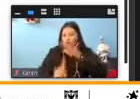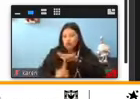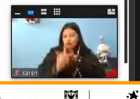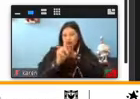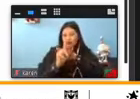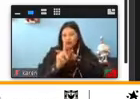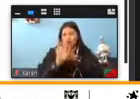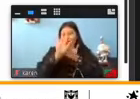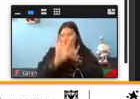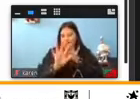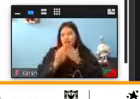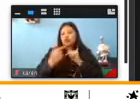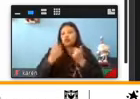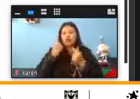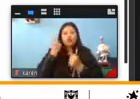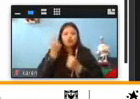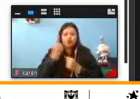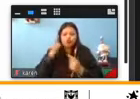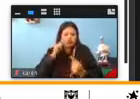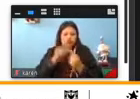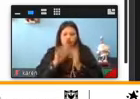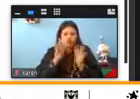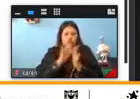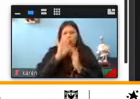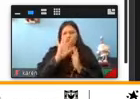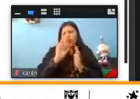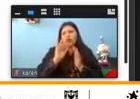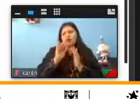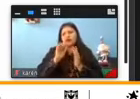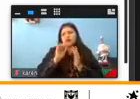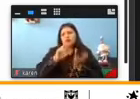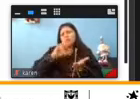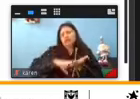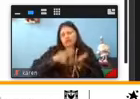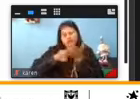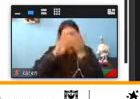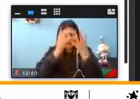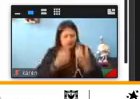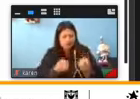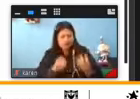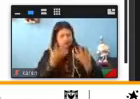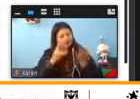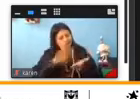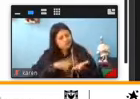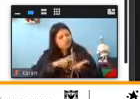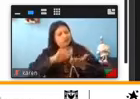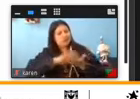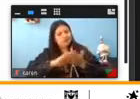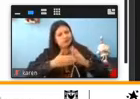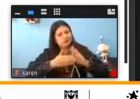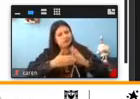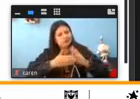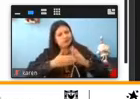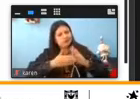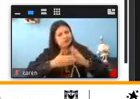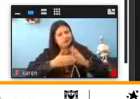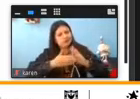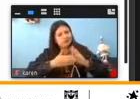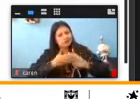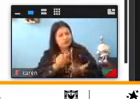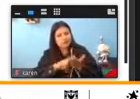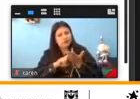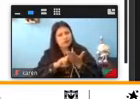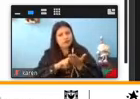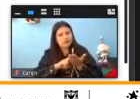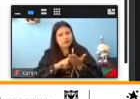y ya no es solamente desde la reconsolidación y la reconciliación a través de prácticas rituales, sino también a